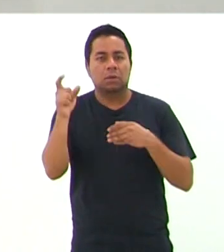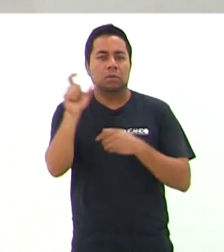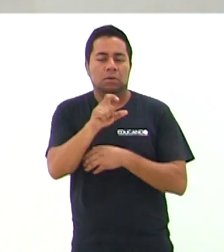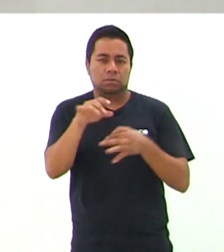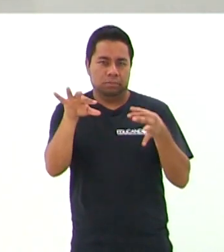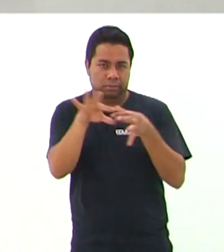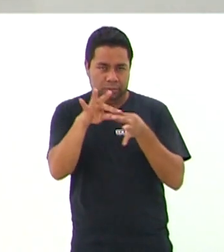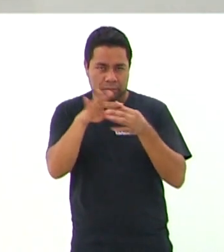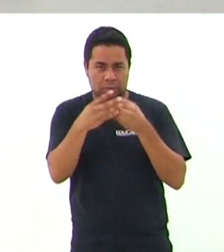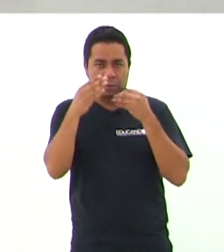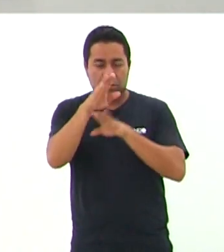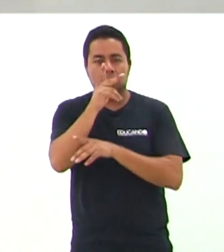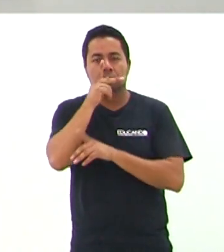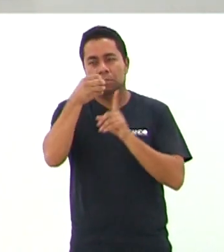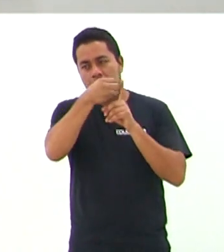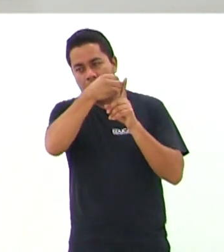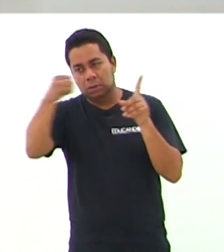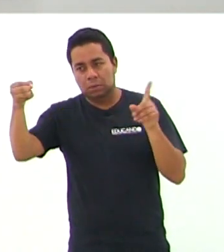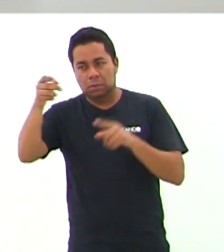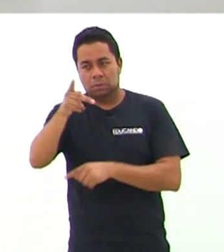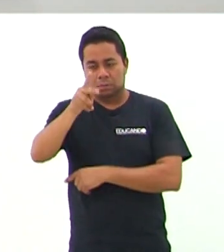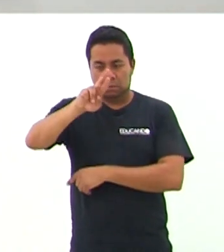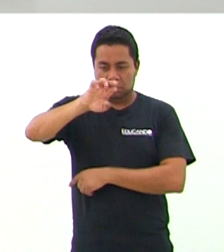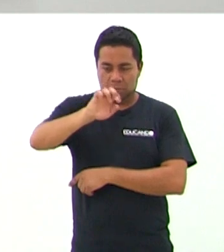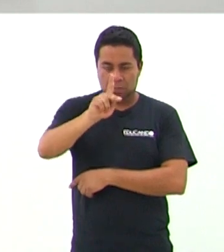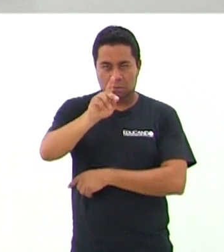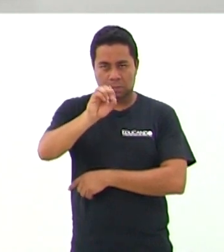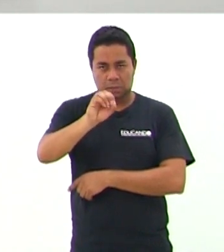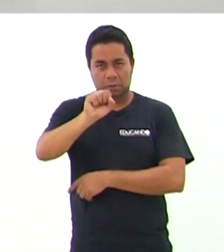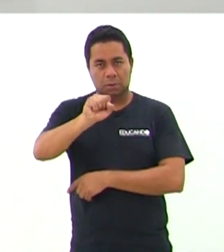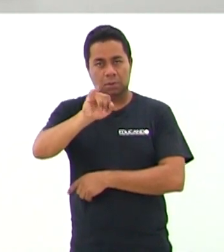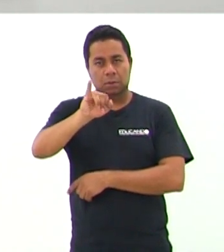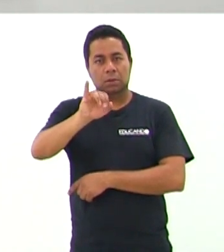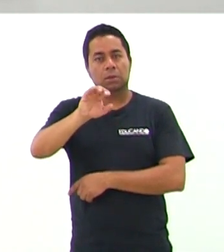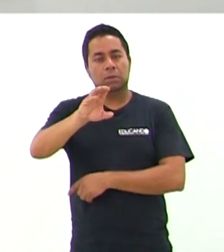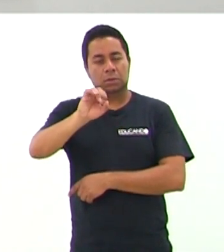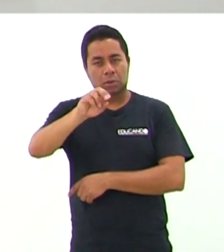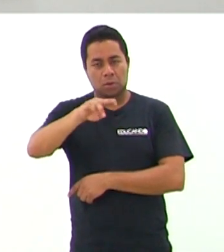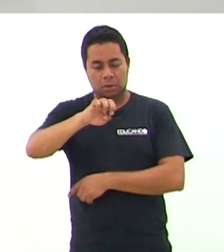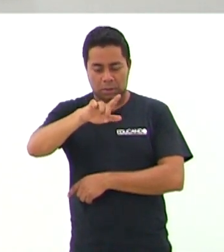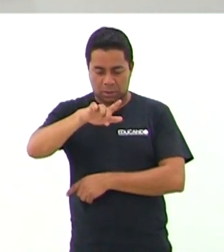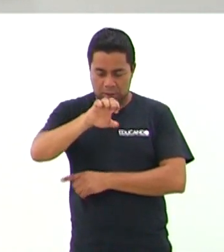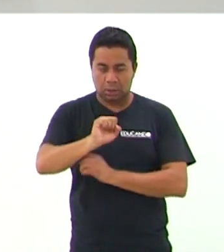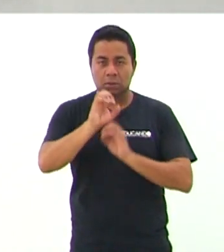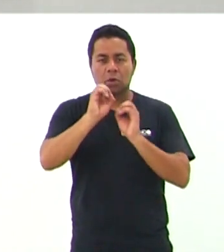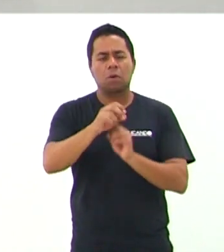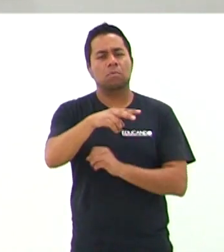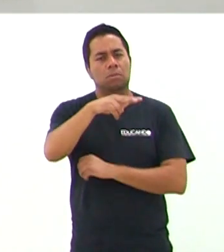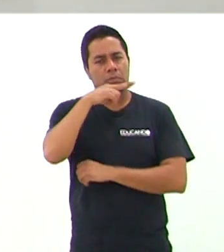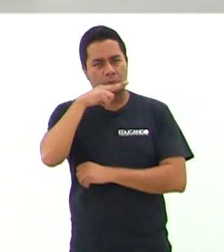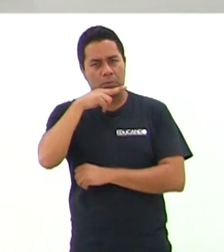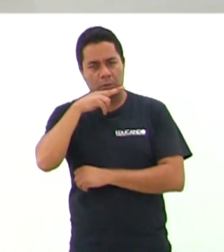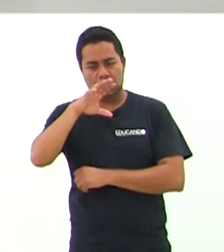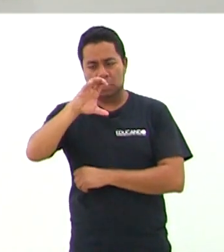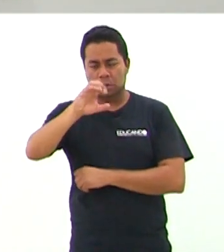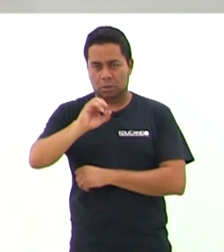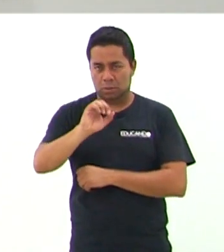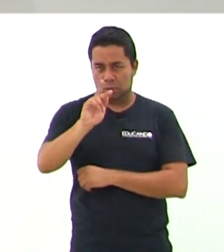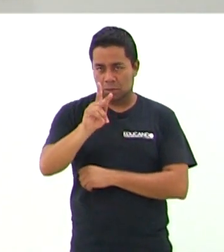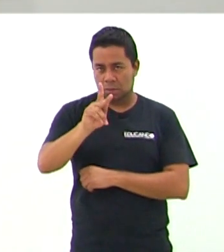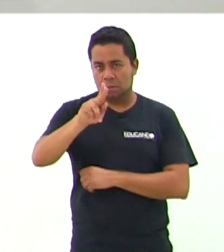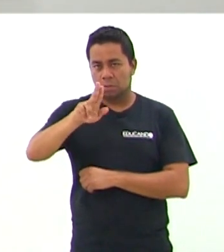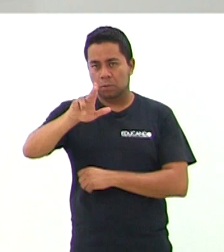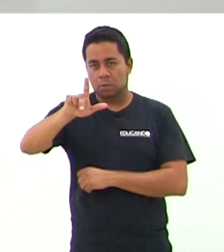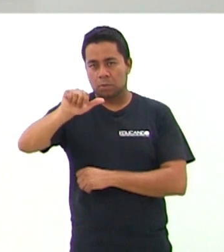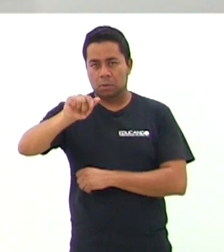las frases preposicionales y también de los verbos copulativos que vimos en las sesiones anteriores. ¿Bien?